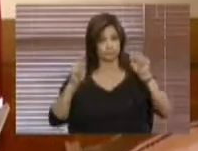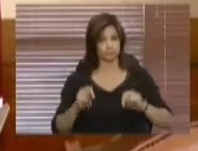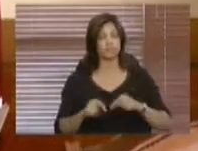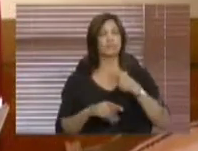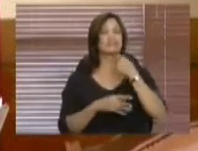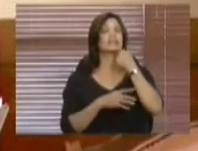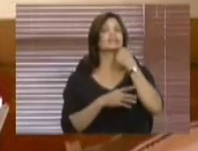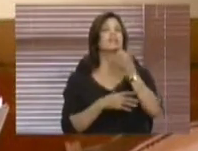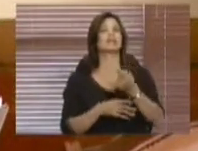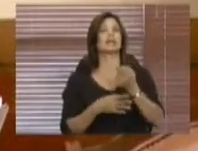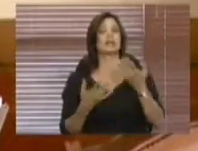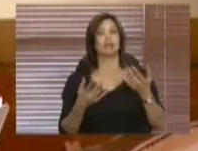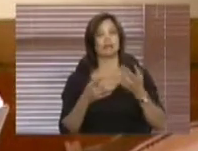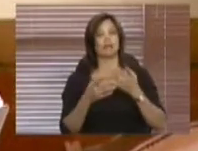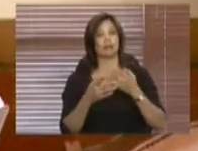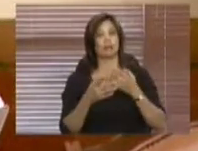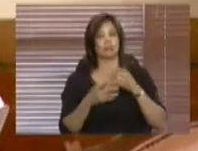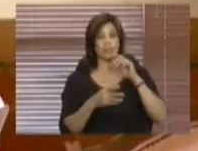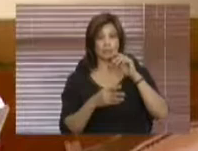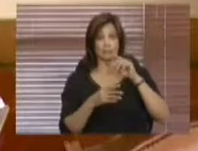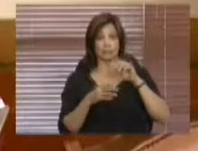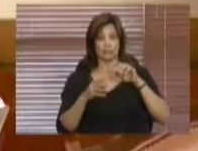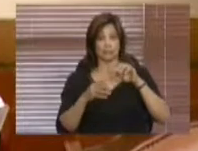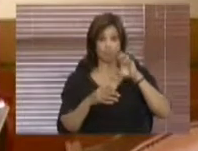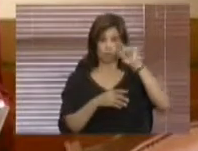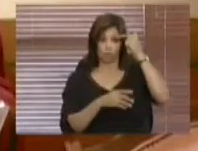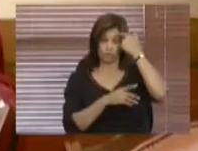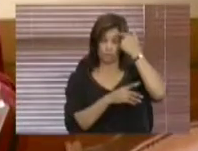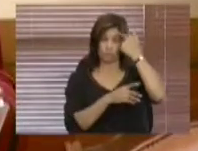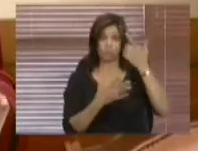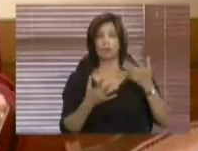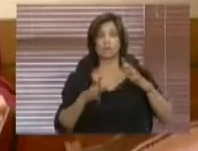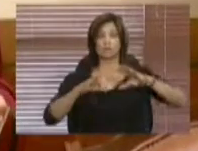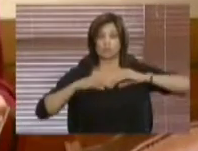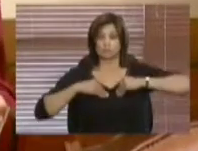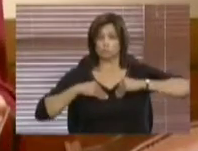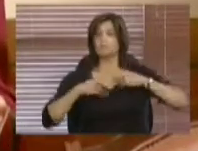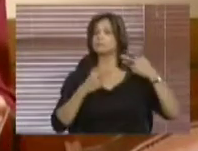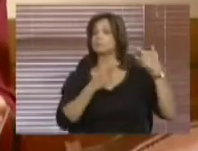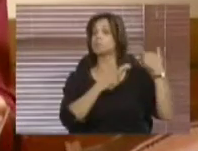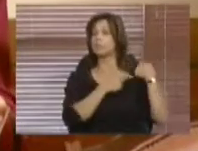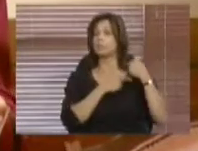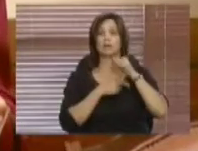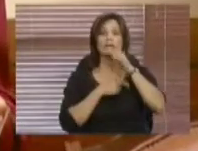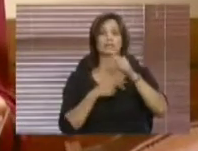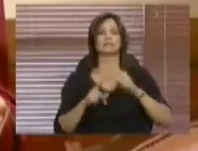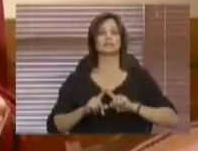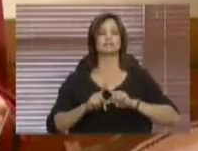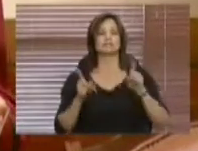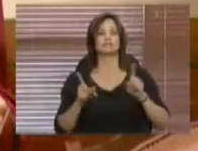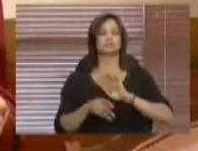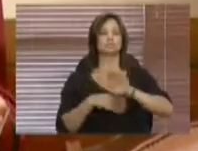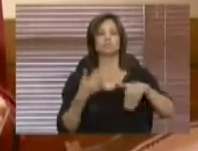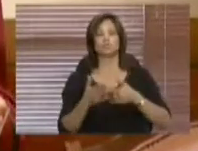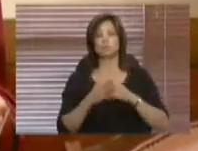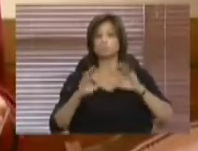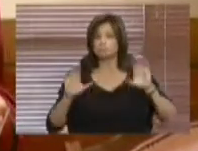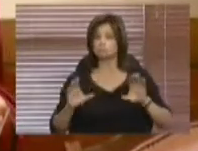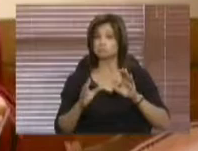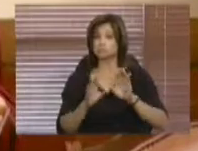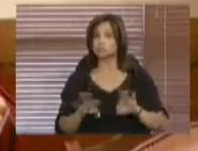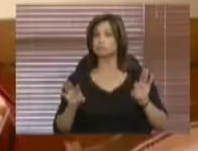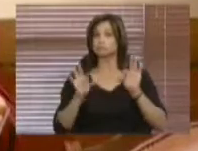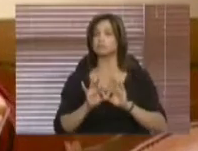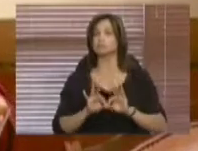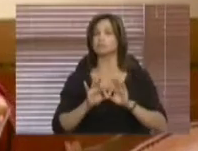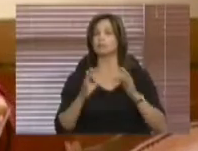advirtió que el hecho de que el Estado dominicano se exponga a asumir obligaciones que contradicen todos estos aspectos